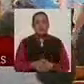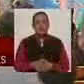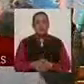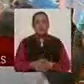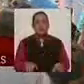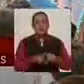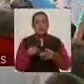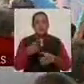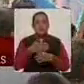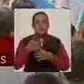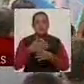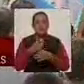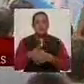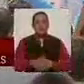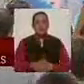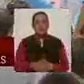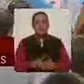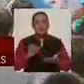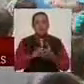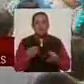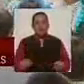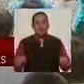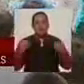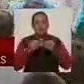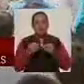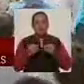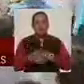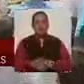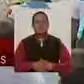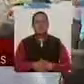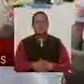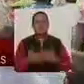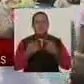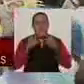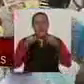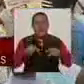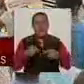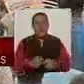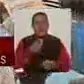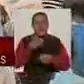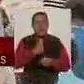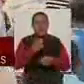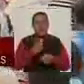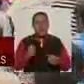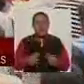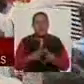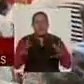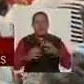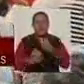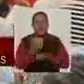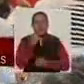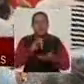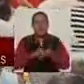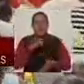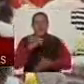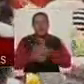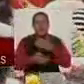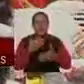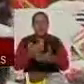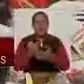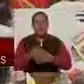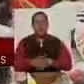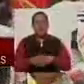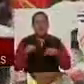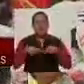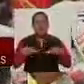participen y se sumen a esta campaña tan intensa que se viene desarrollando en esta región, para